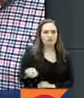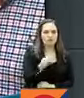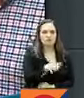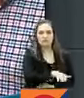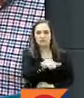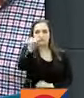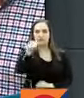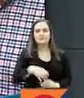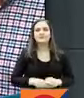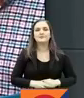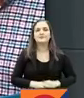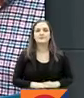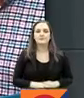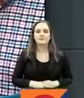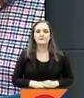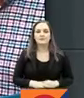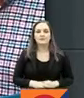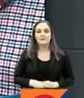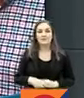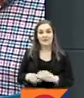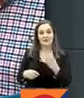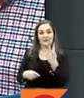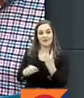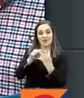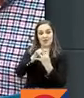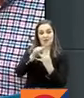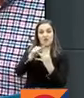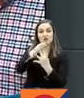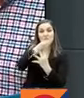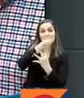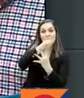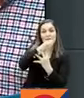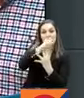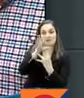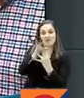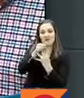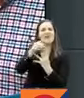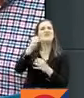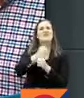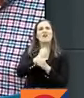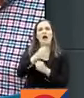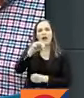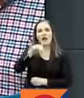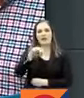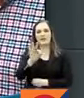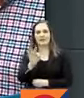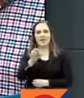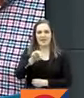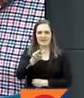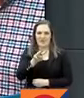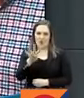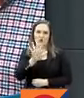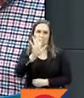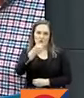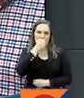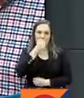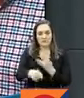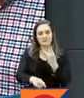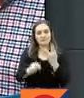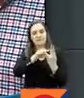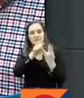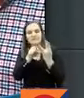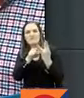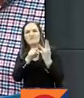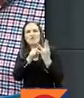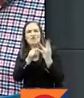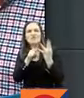Y fueron liberados los 2 periodistas de NTN 24 y los 2 activistas de una ONG que ayer habían sido retenidos mientras cubrían